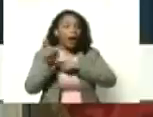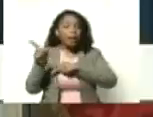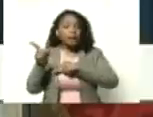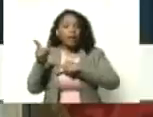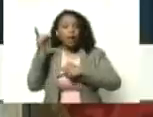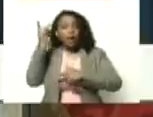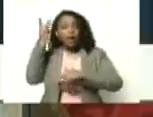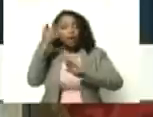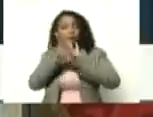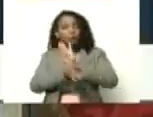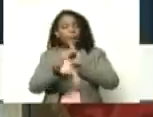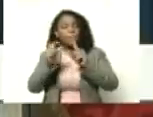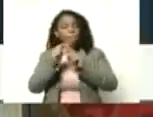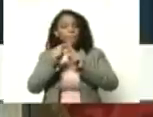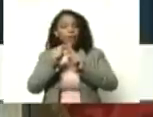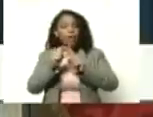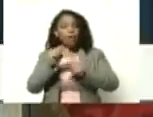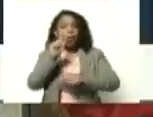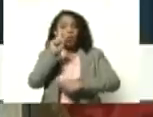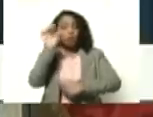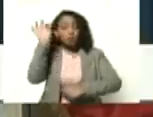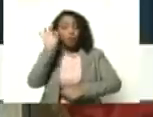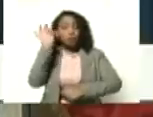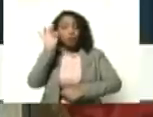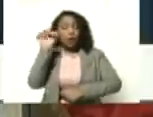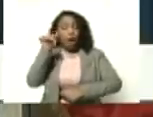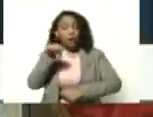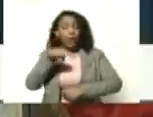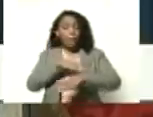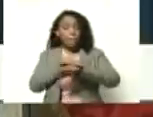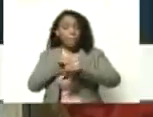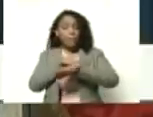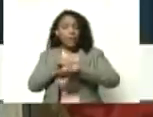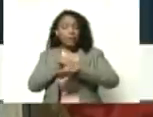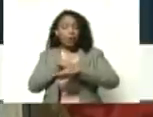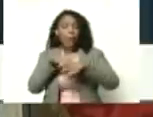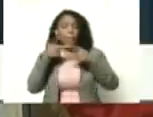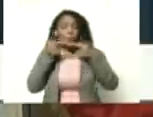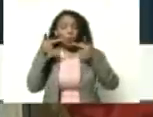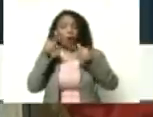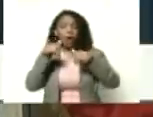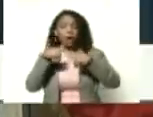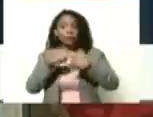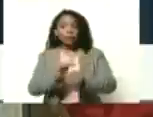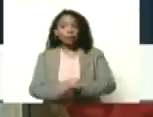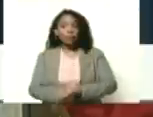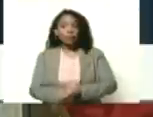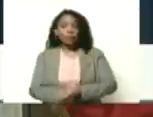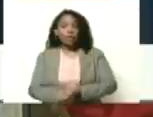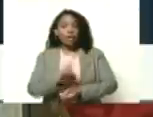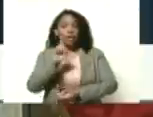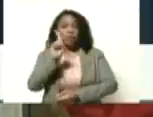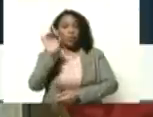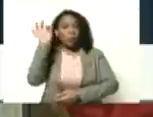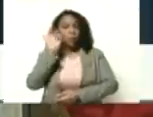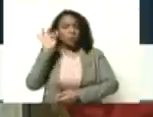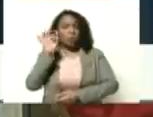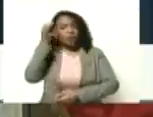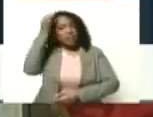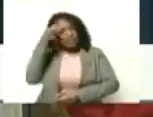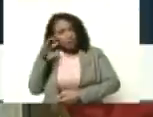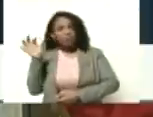ni siquiera un 1% acá en el ministerio público y habla del ministerio público y un 1 por ciento de credibilidad